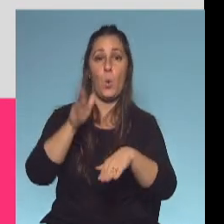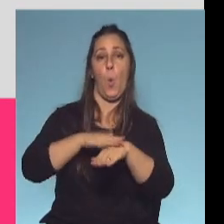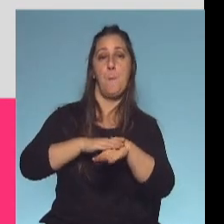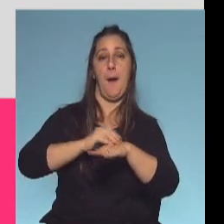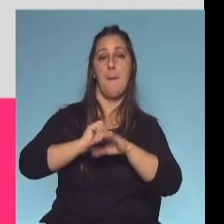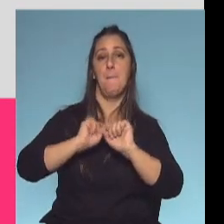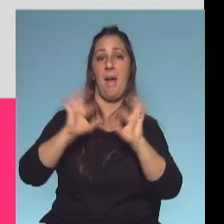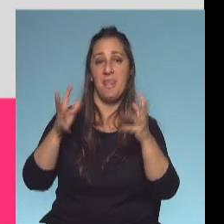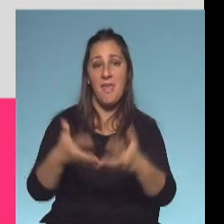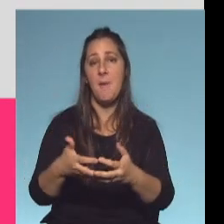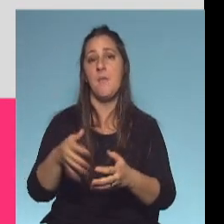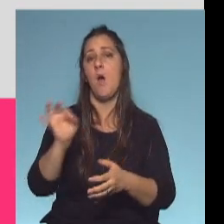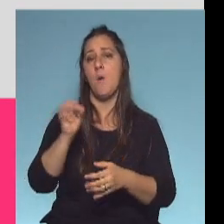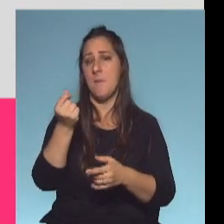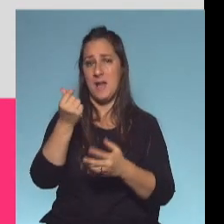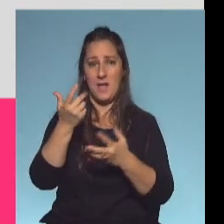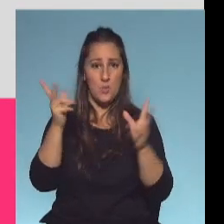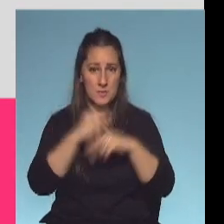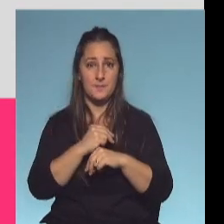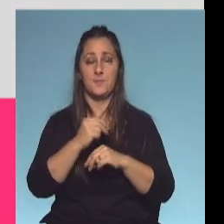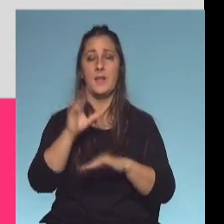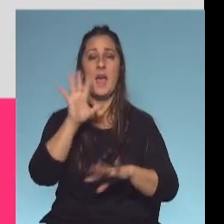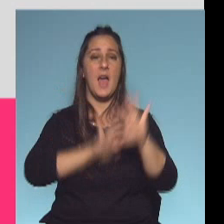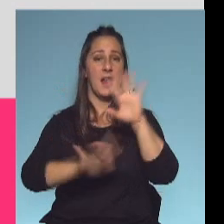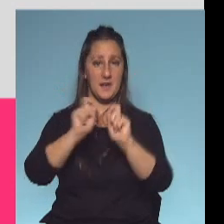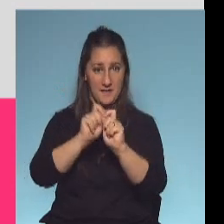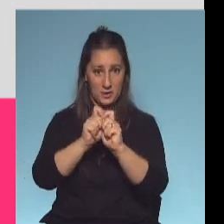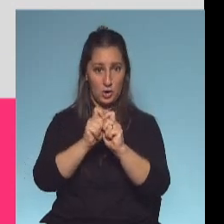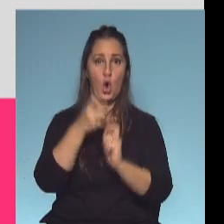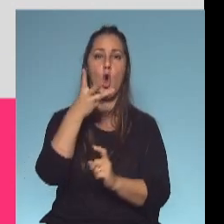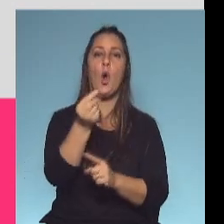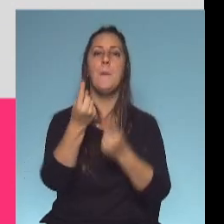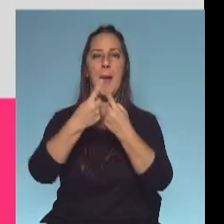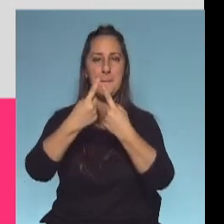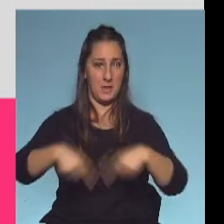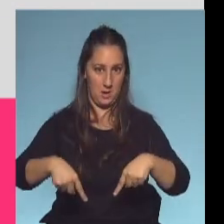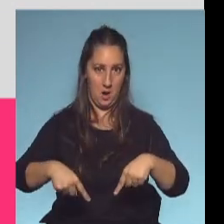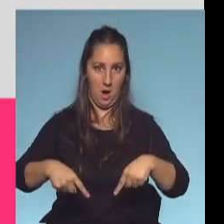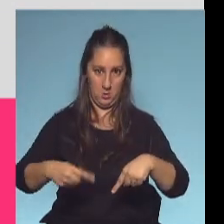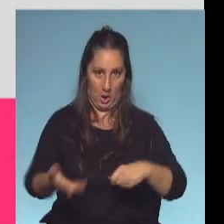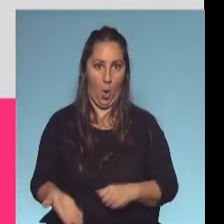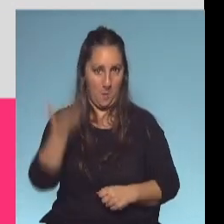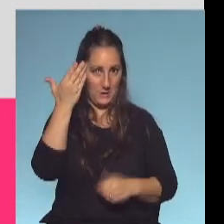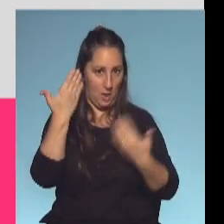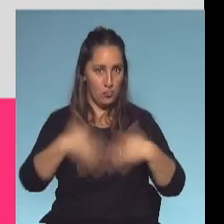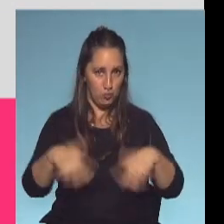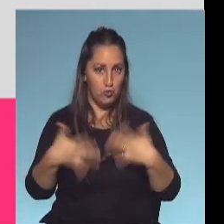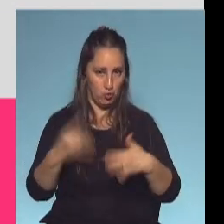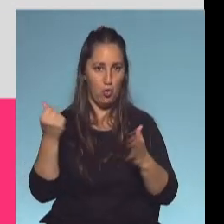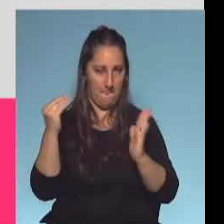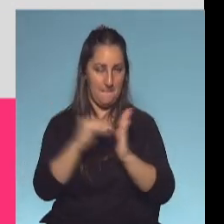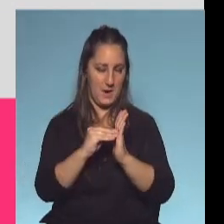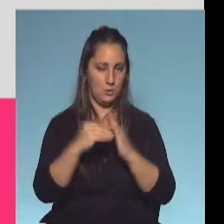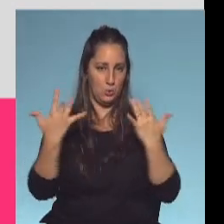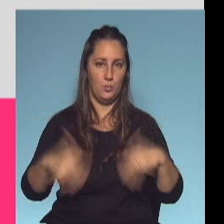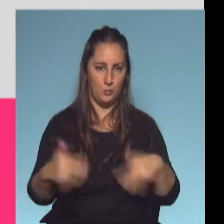sin plata. Para refacción, el crédito que te dan es para compra de materiales, que subieron mucho las compras, de